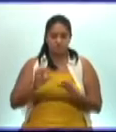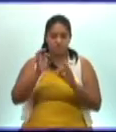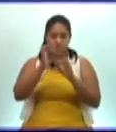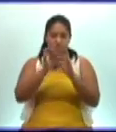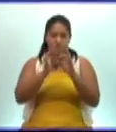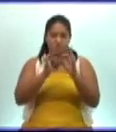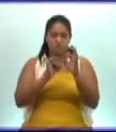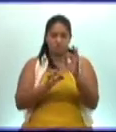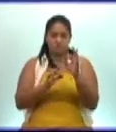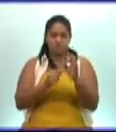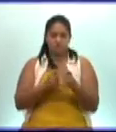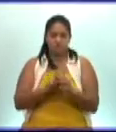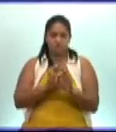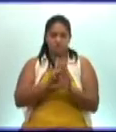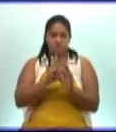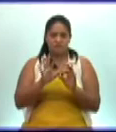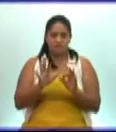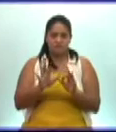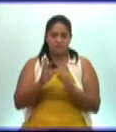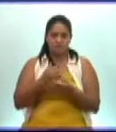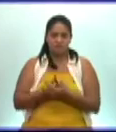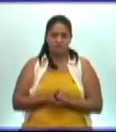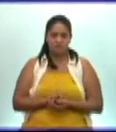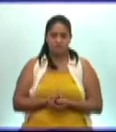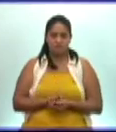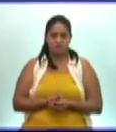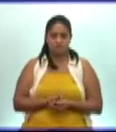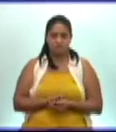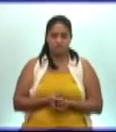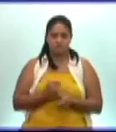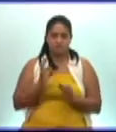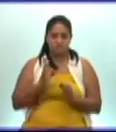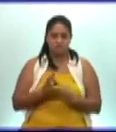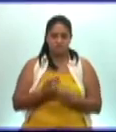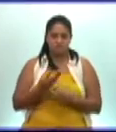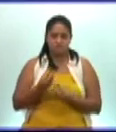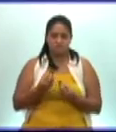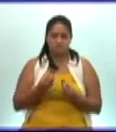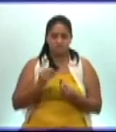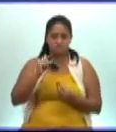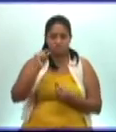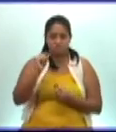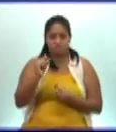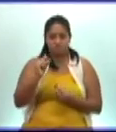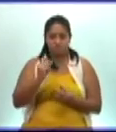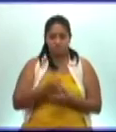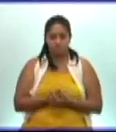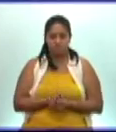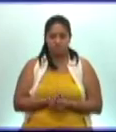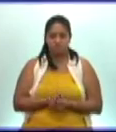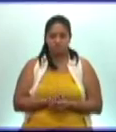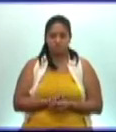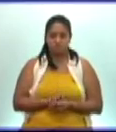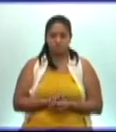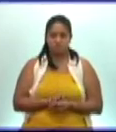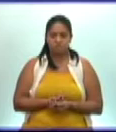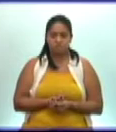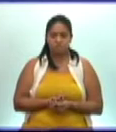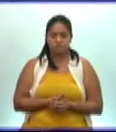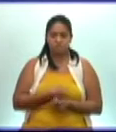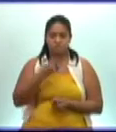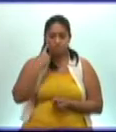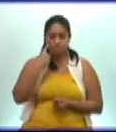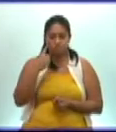dimensiones notables, estos orificios realmente son muy pequeños. Entonces, conocida la distancia entre